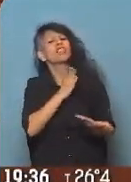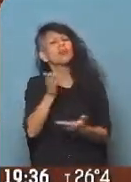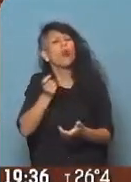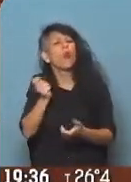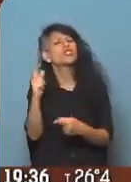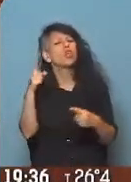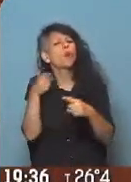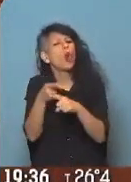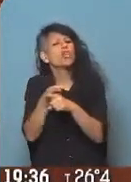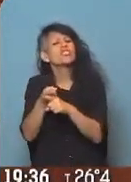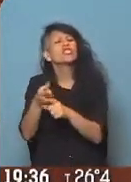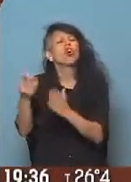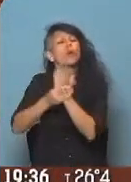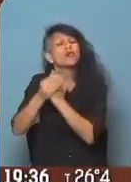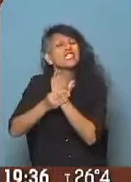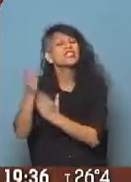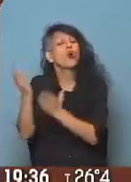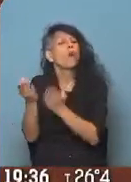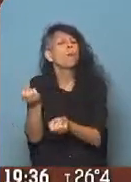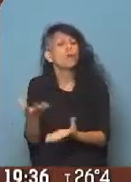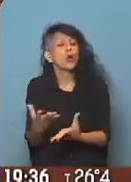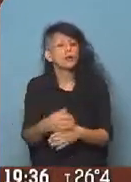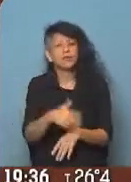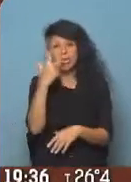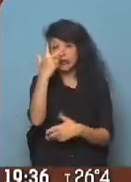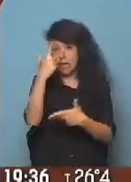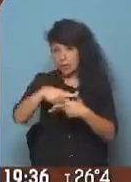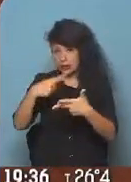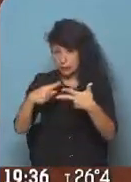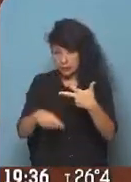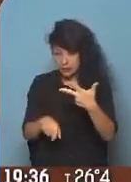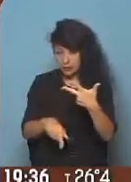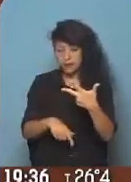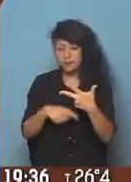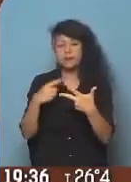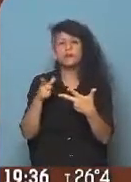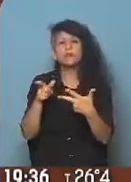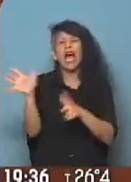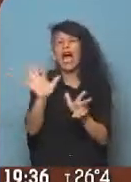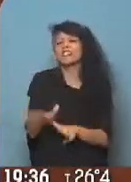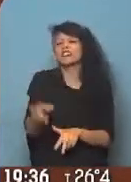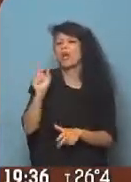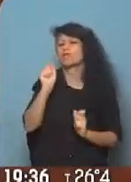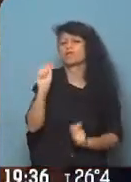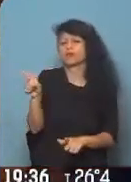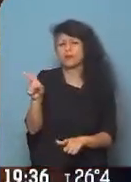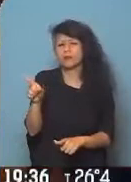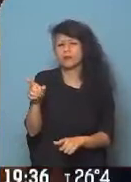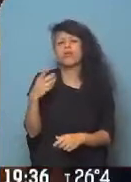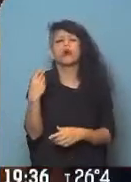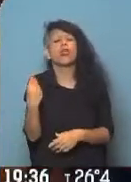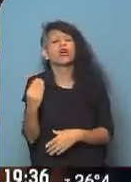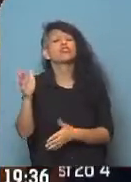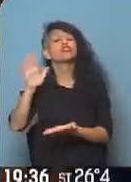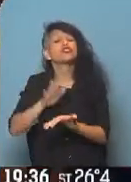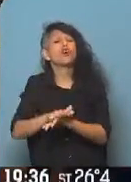tres causas que están dentro del medio juicio político que su accionar en el juicio de encubrimiento